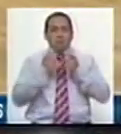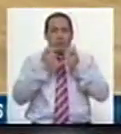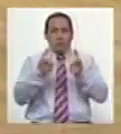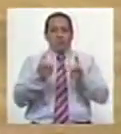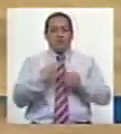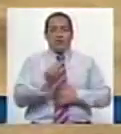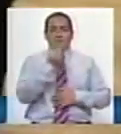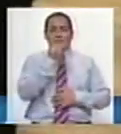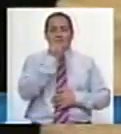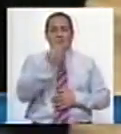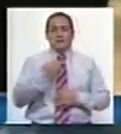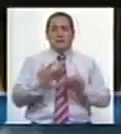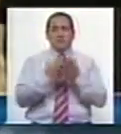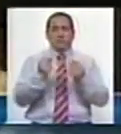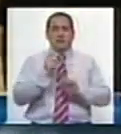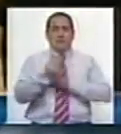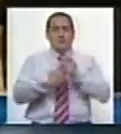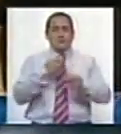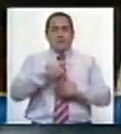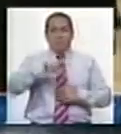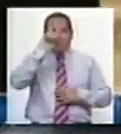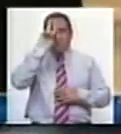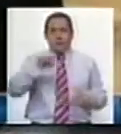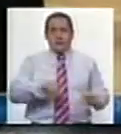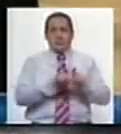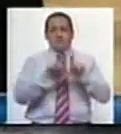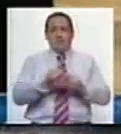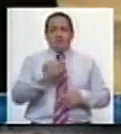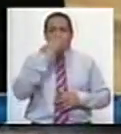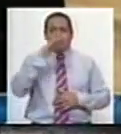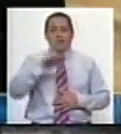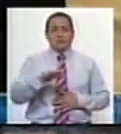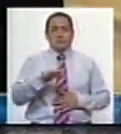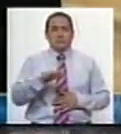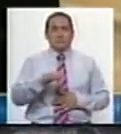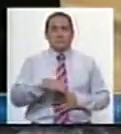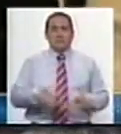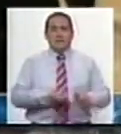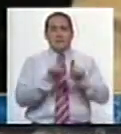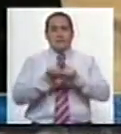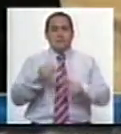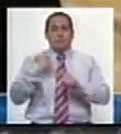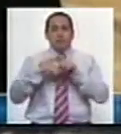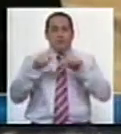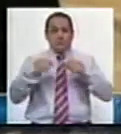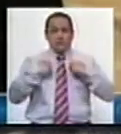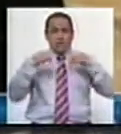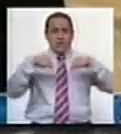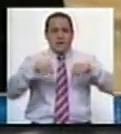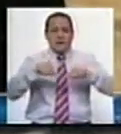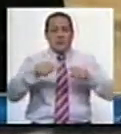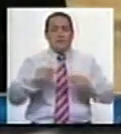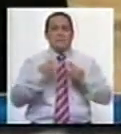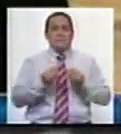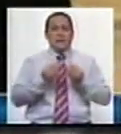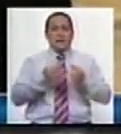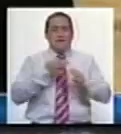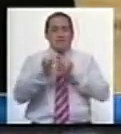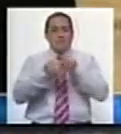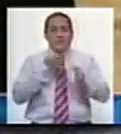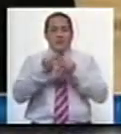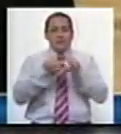seguridad alimentaria de nuestro país y de nuestros niños. Por eso estamos aquí, para